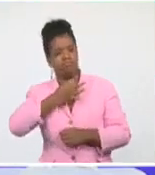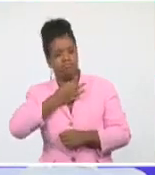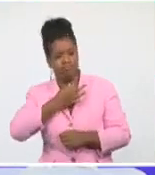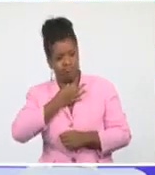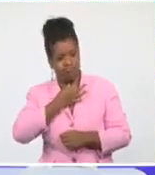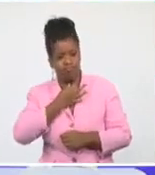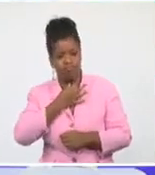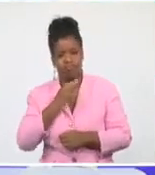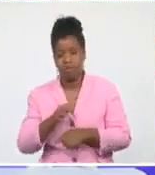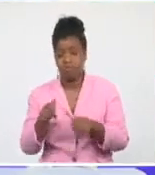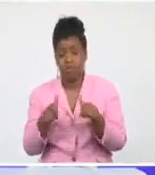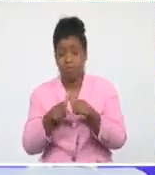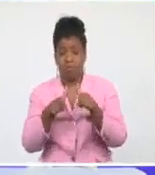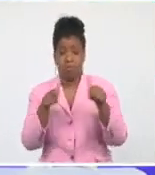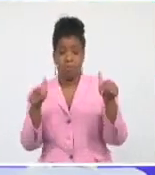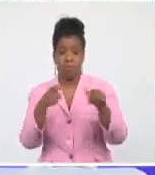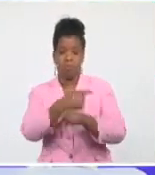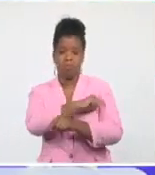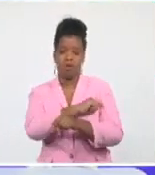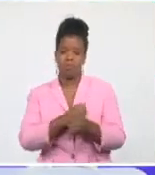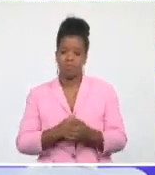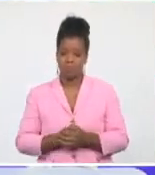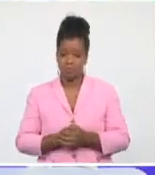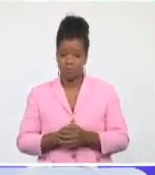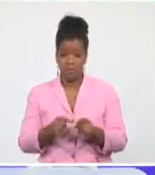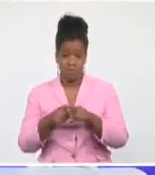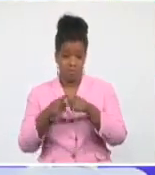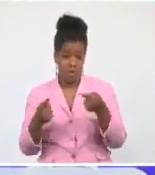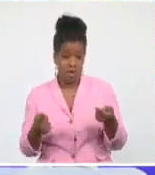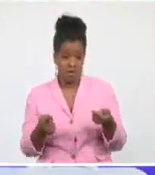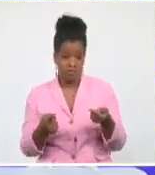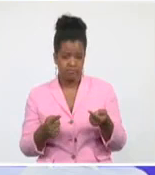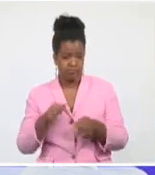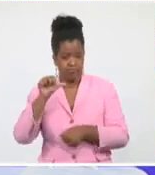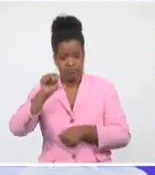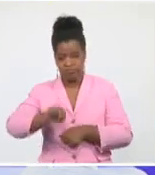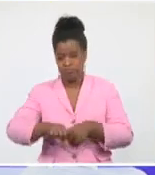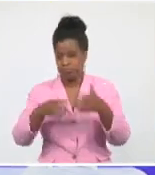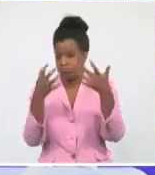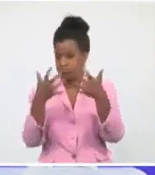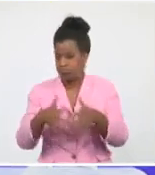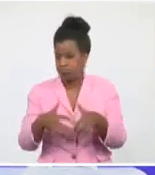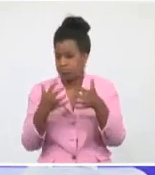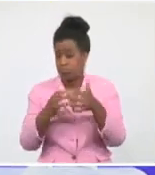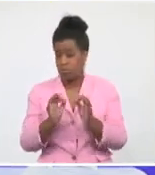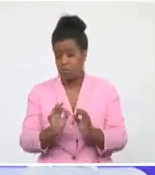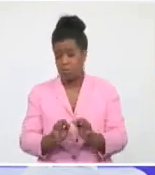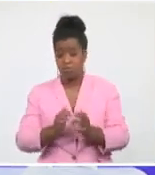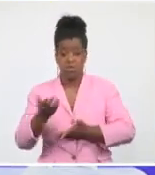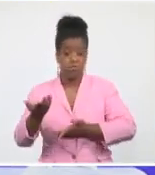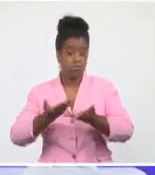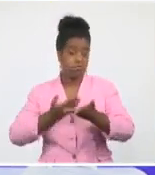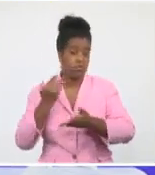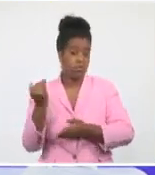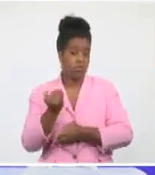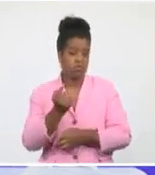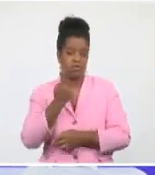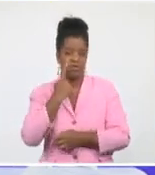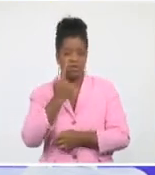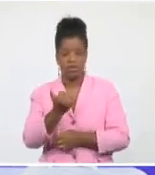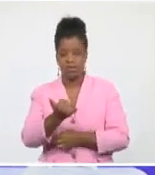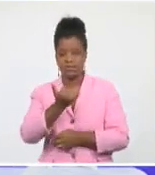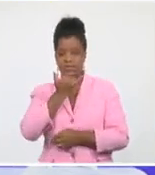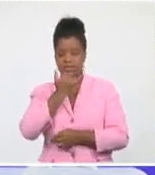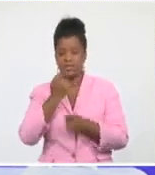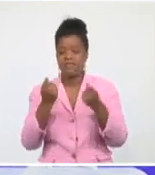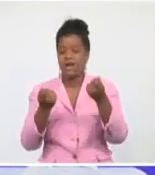mayorías por sus irracionales patrones de producción y consumo que bajo los designios del mercado desdeñan lo más valioso,